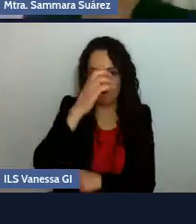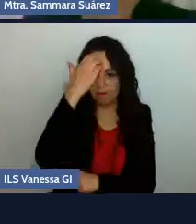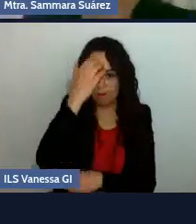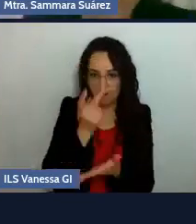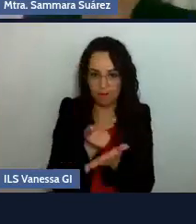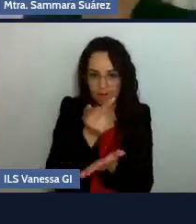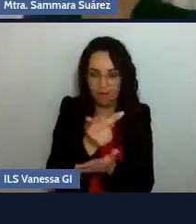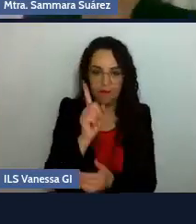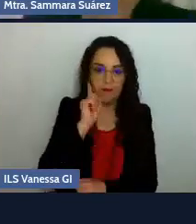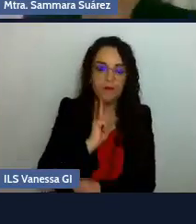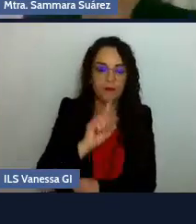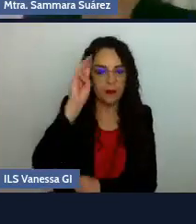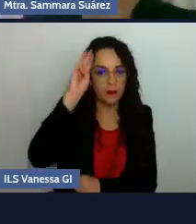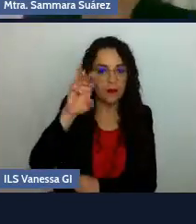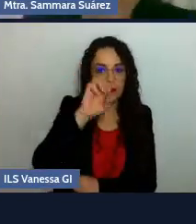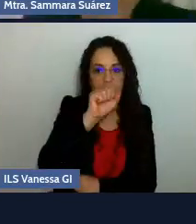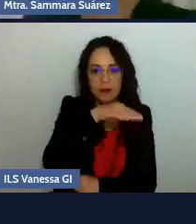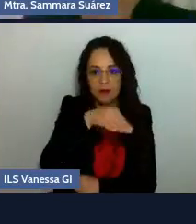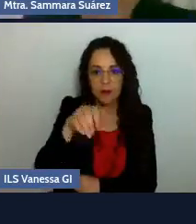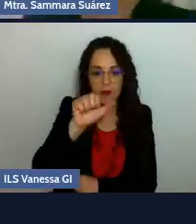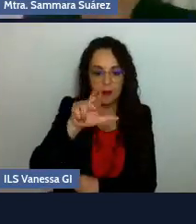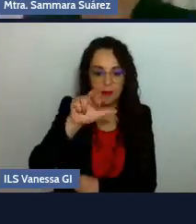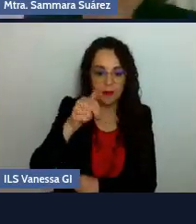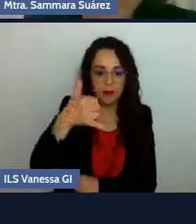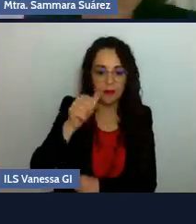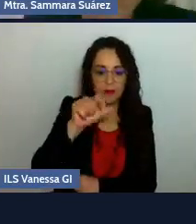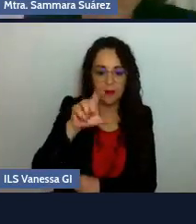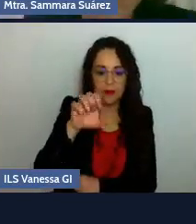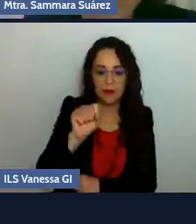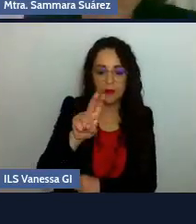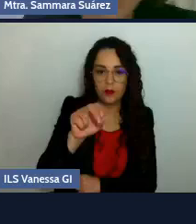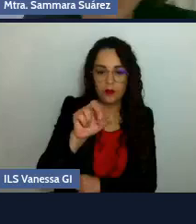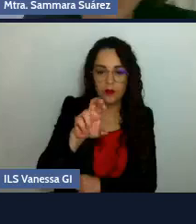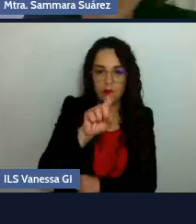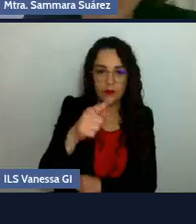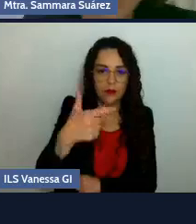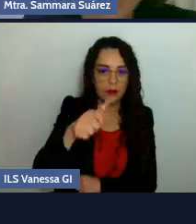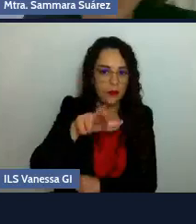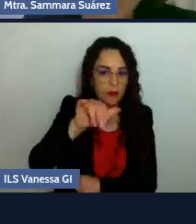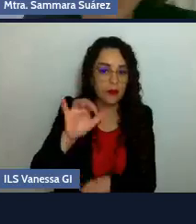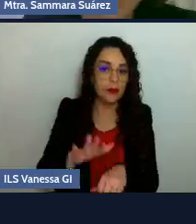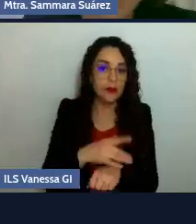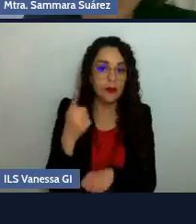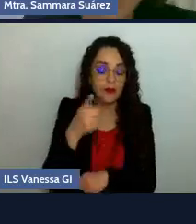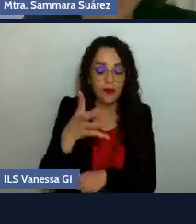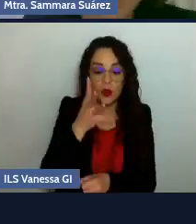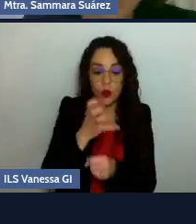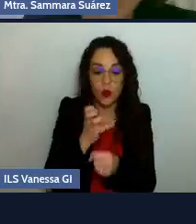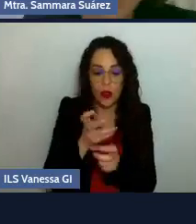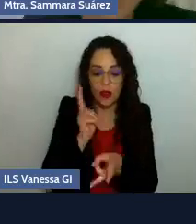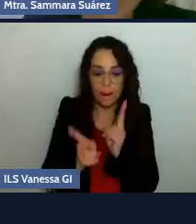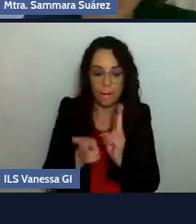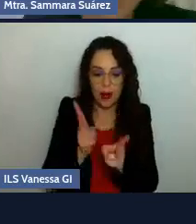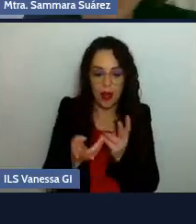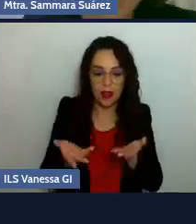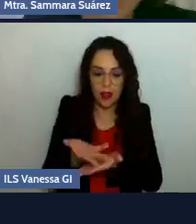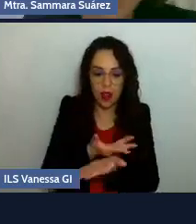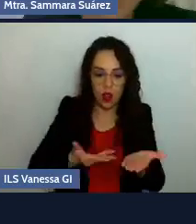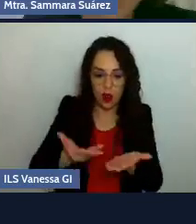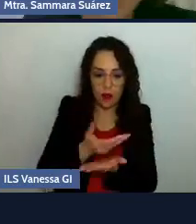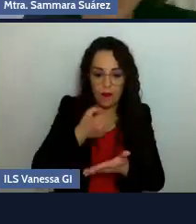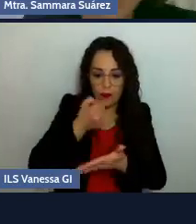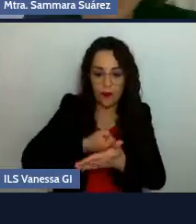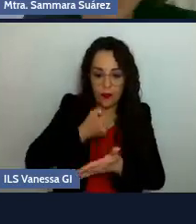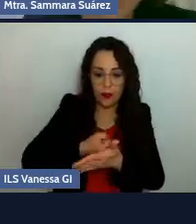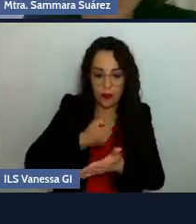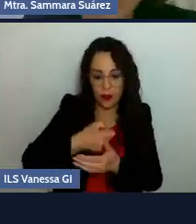maestra Samara Yale Suárez García por haber impartido la cuarta plática de salud, Construyendo un Mundo de Salud